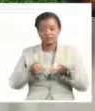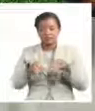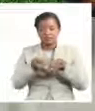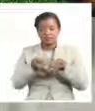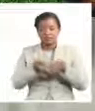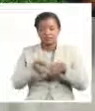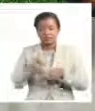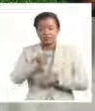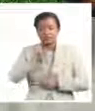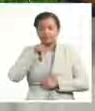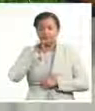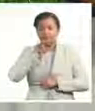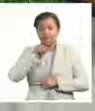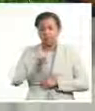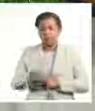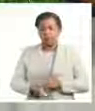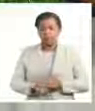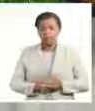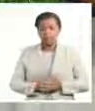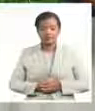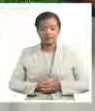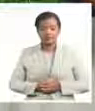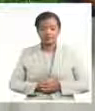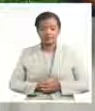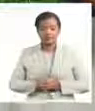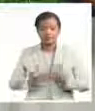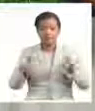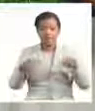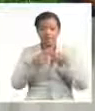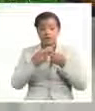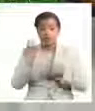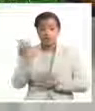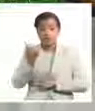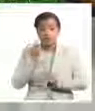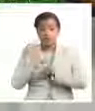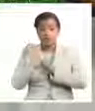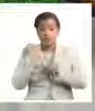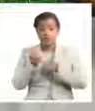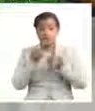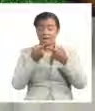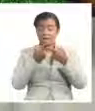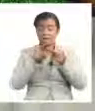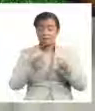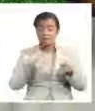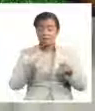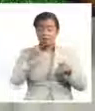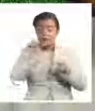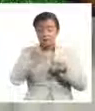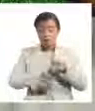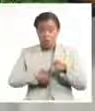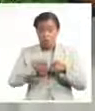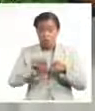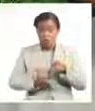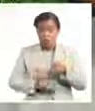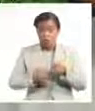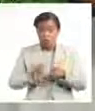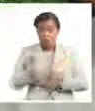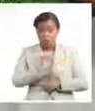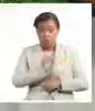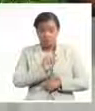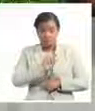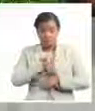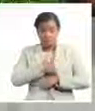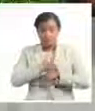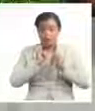también iba a hablar en esa entrevista del Campeonato nacional sub 23 pero nos acaban de informar hace muy pocos minutos